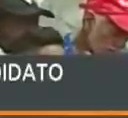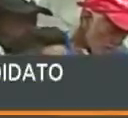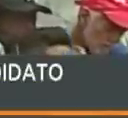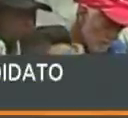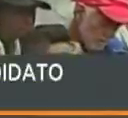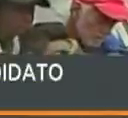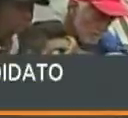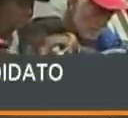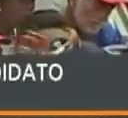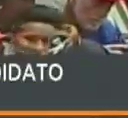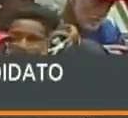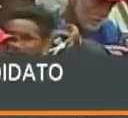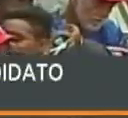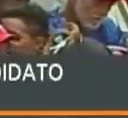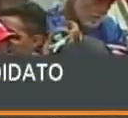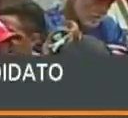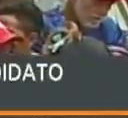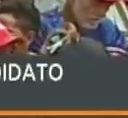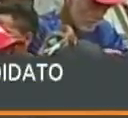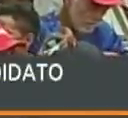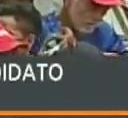¡Bienvenido, presidente!